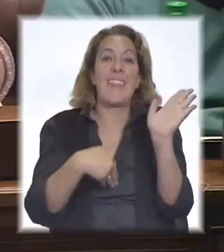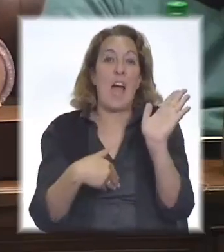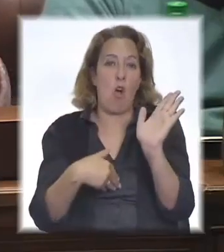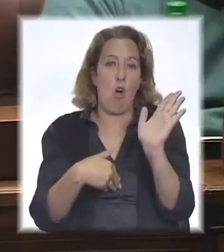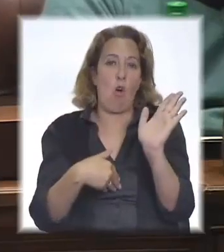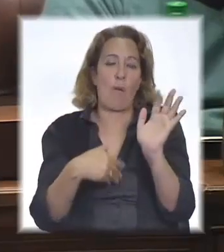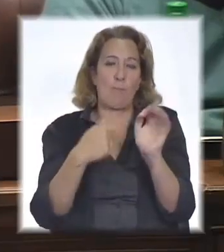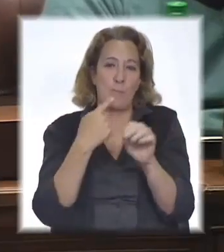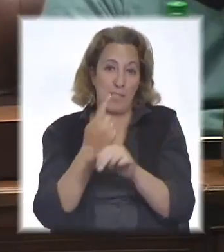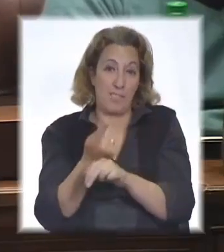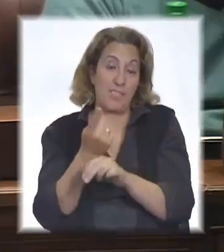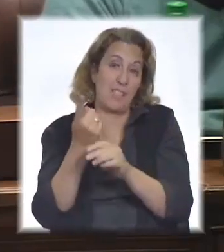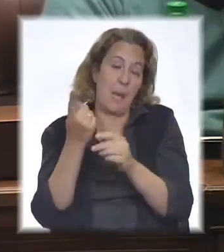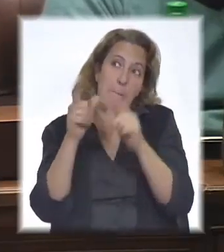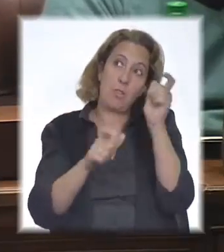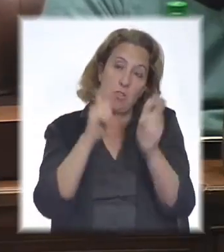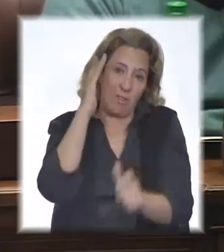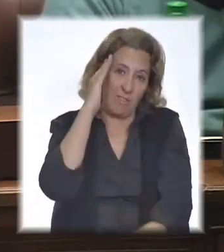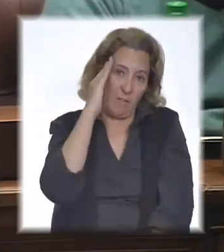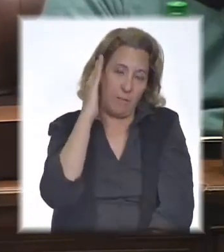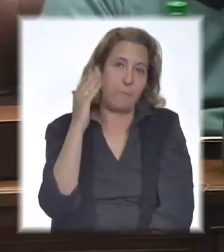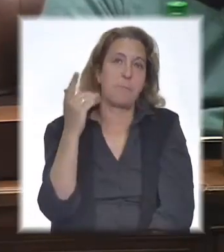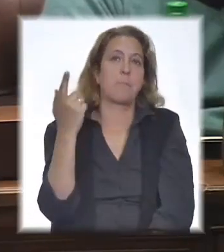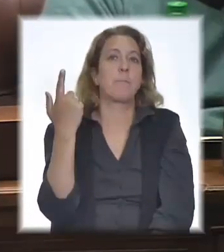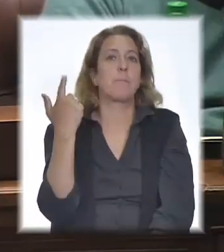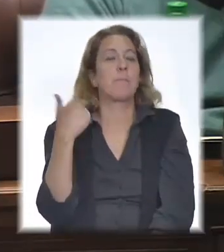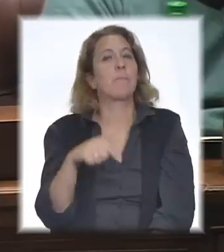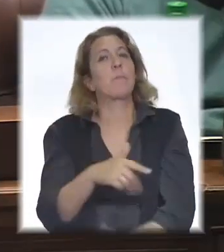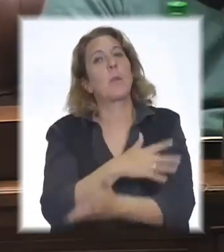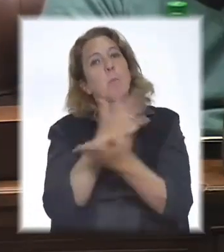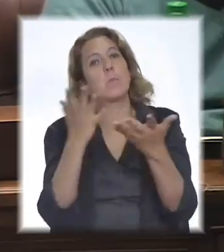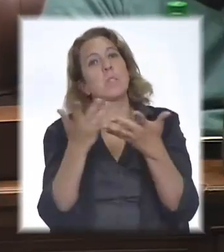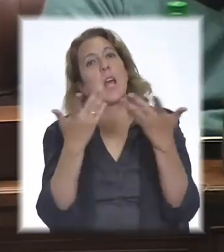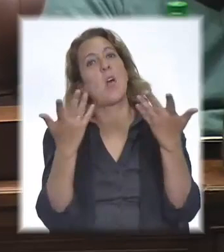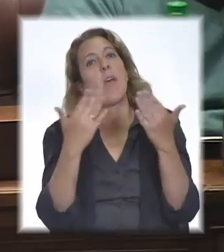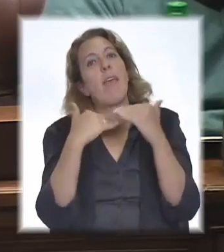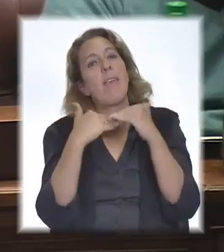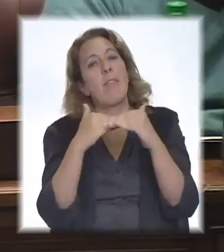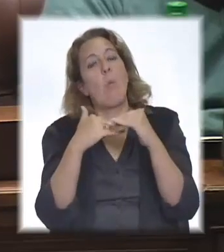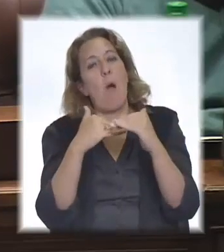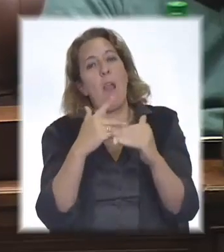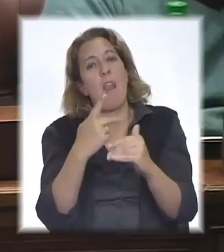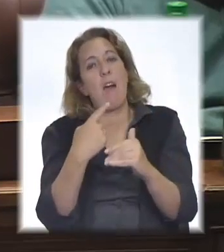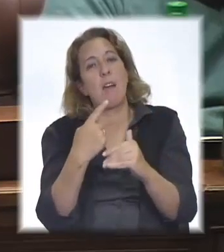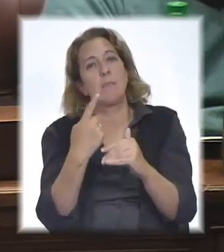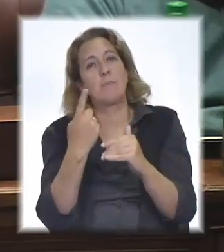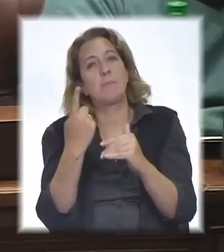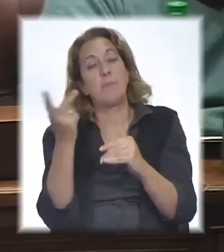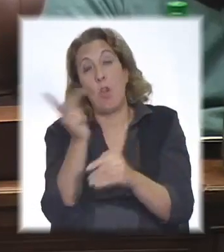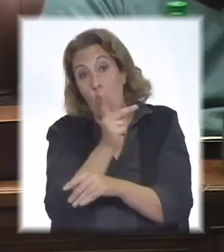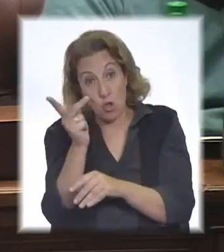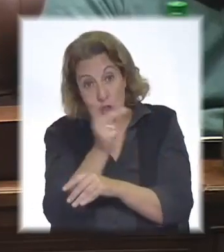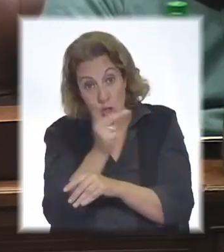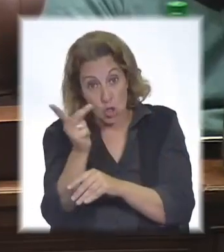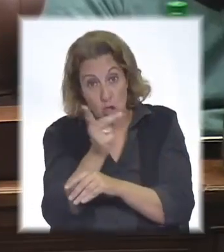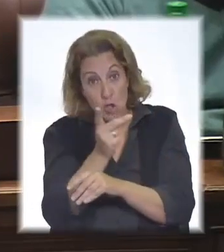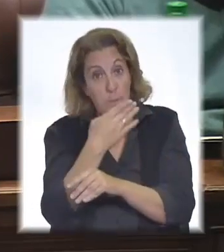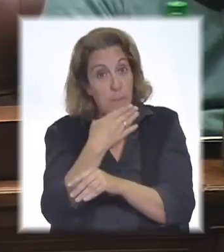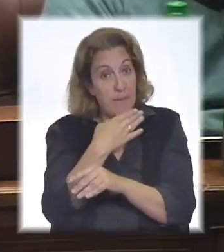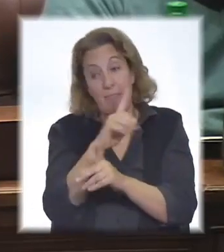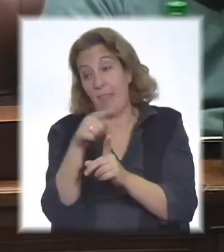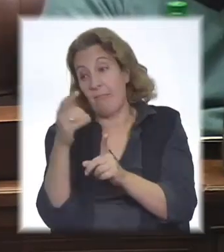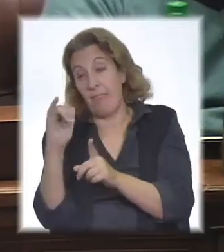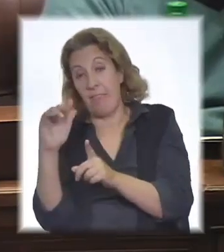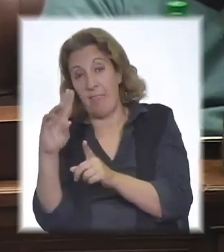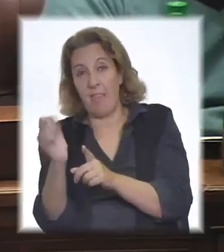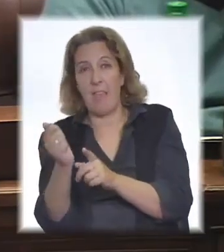algo que los identifica a los dos fue que los dos compusieron canciones que